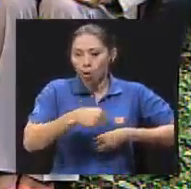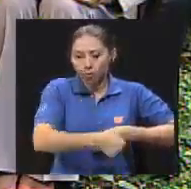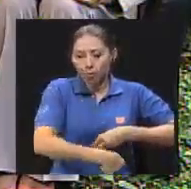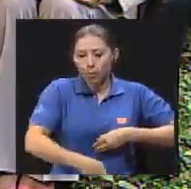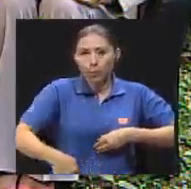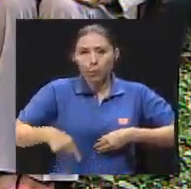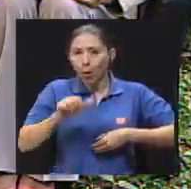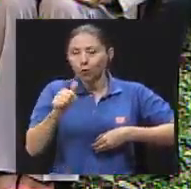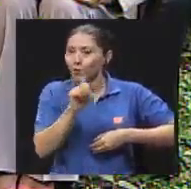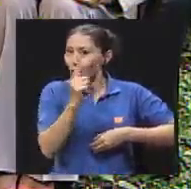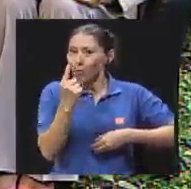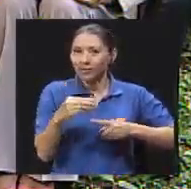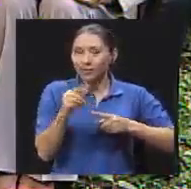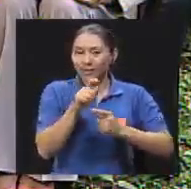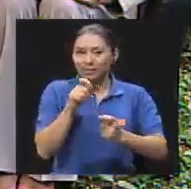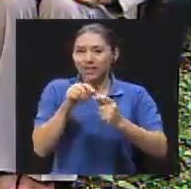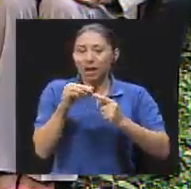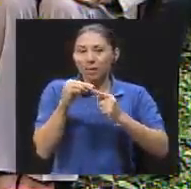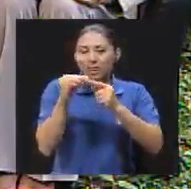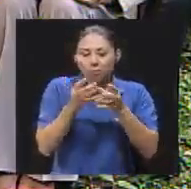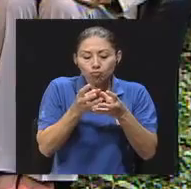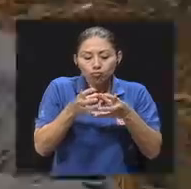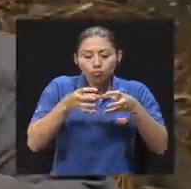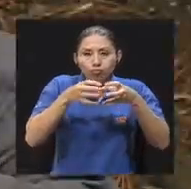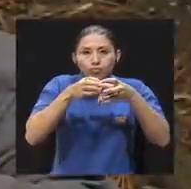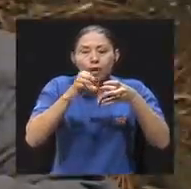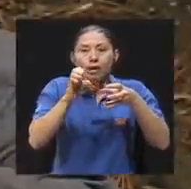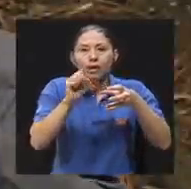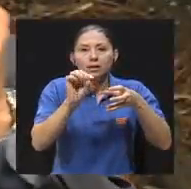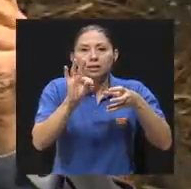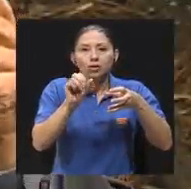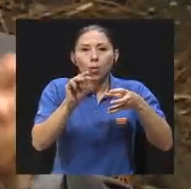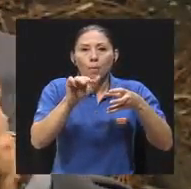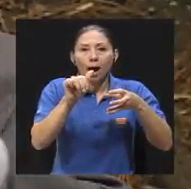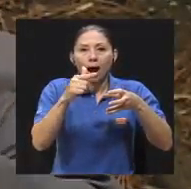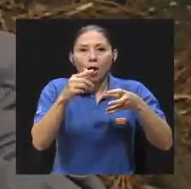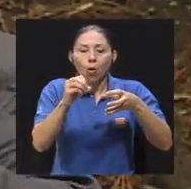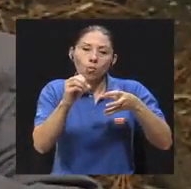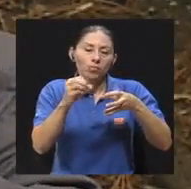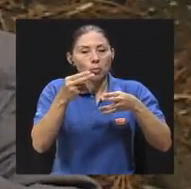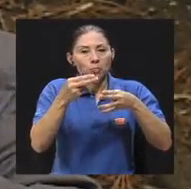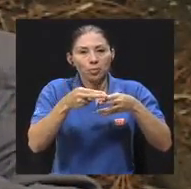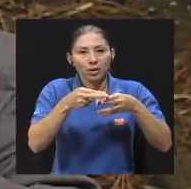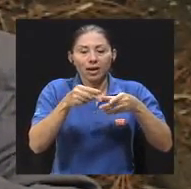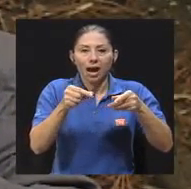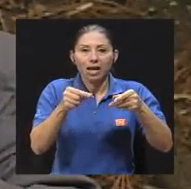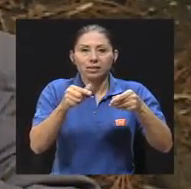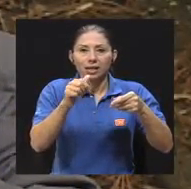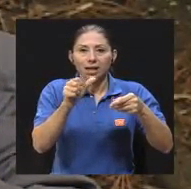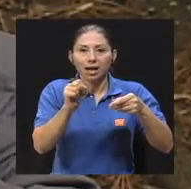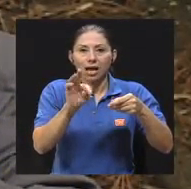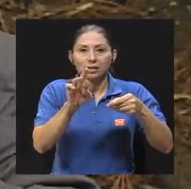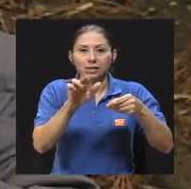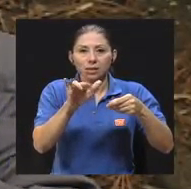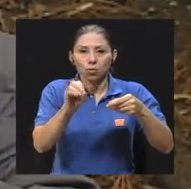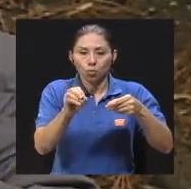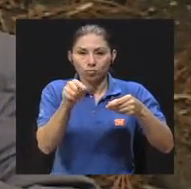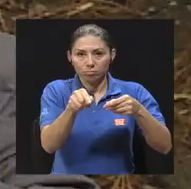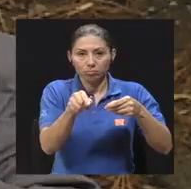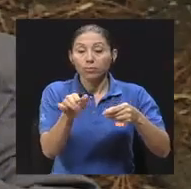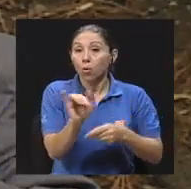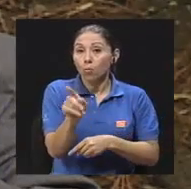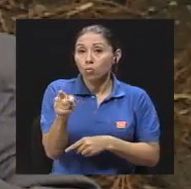ese órgano, o más dirigido con otro nombre que es el cáncer gástrico. Y efectivamente, como usted